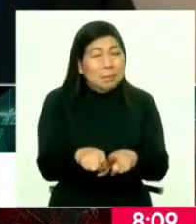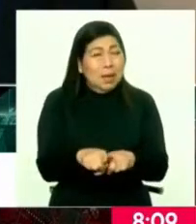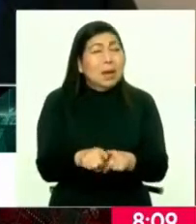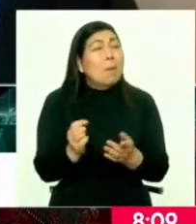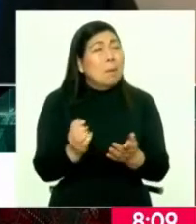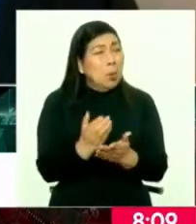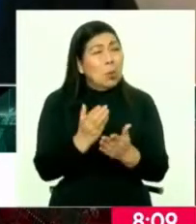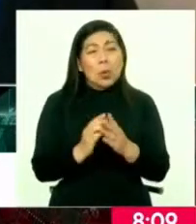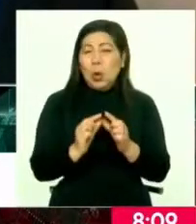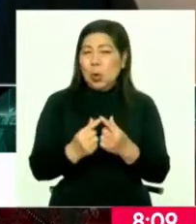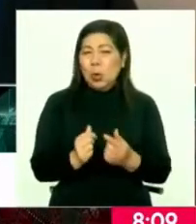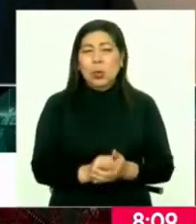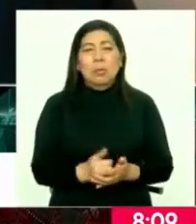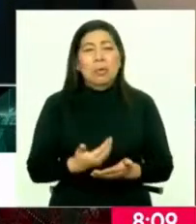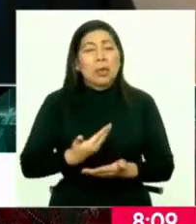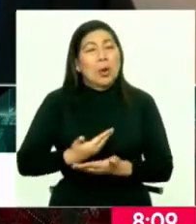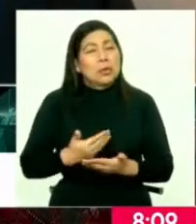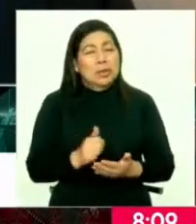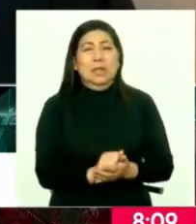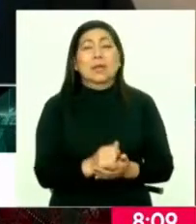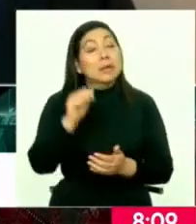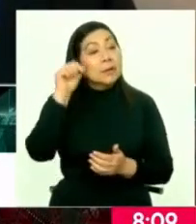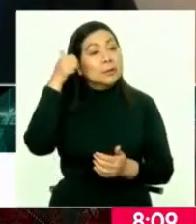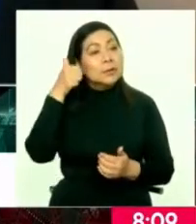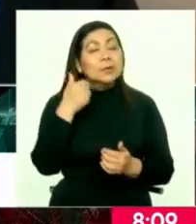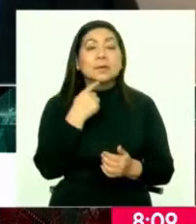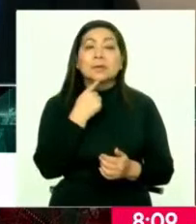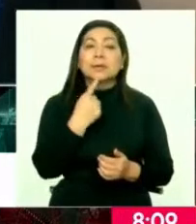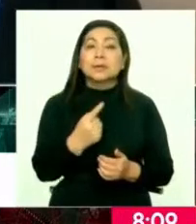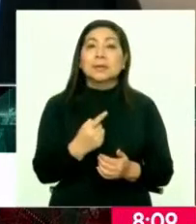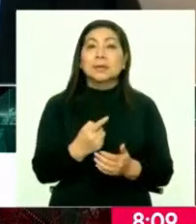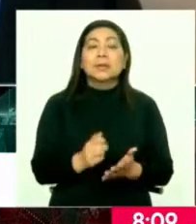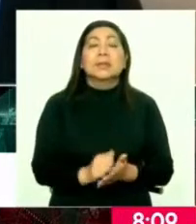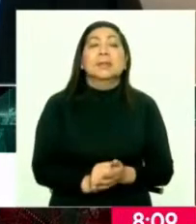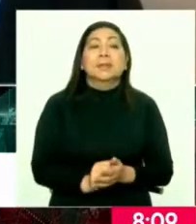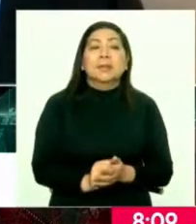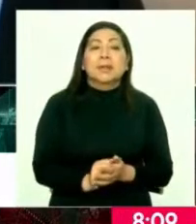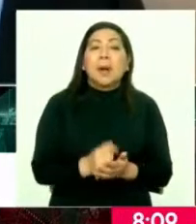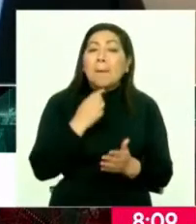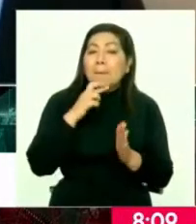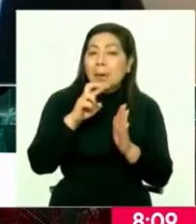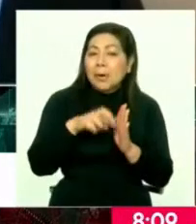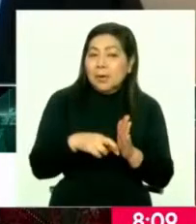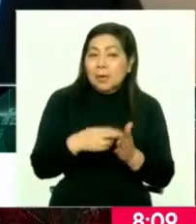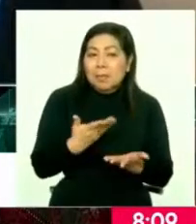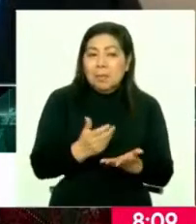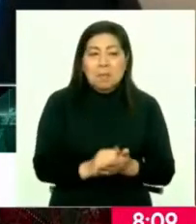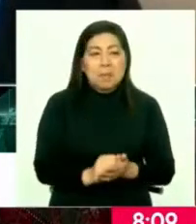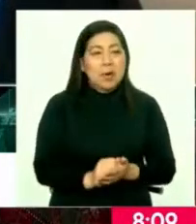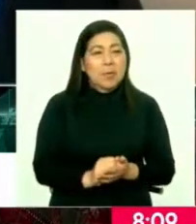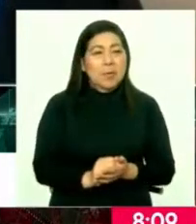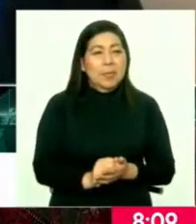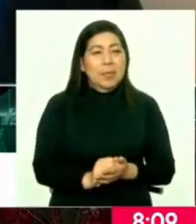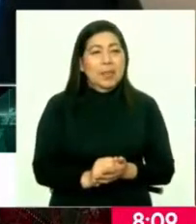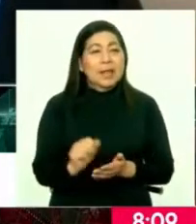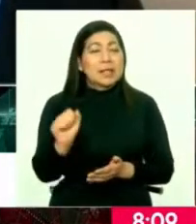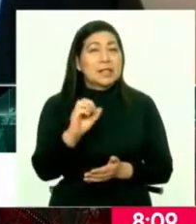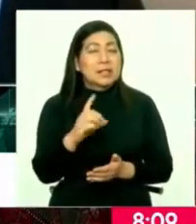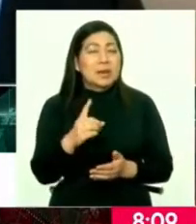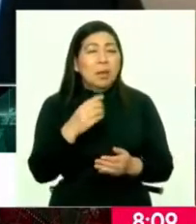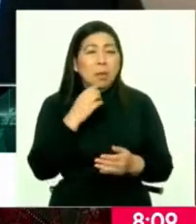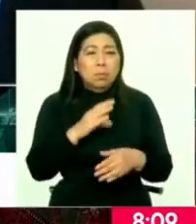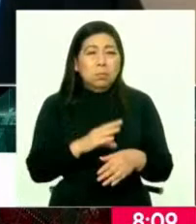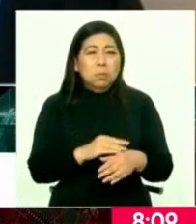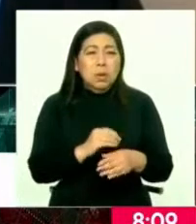produce en el grupo pediátrico. También hay que recordar manifestaciones atípicas del coronavirus, como el síndrome de